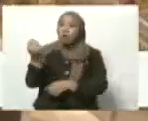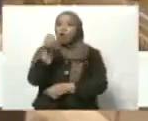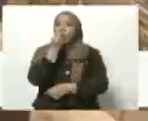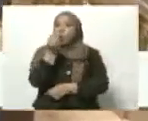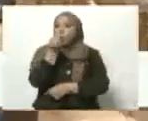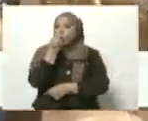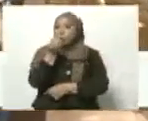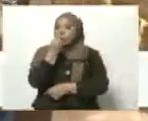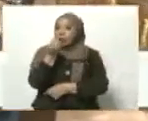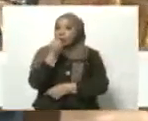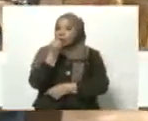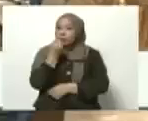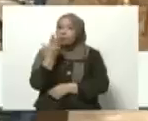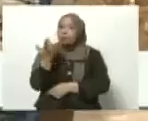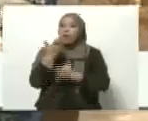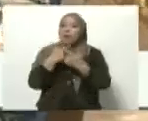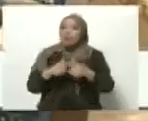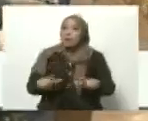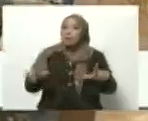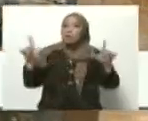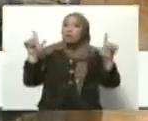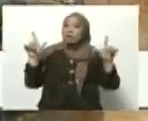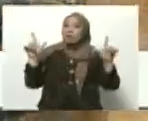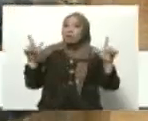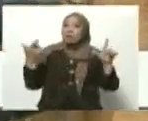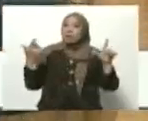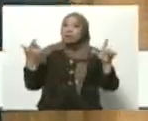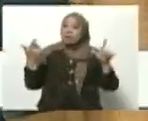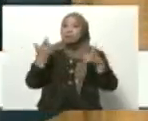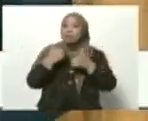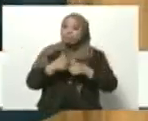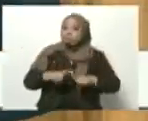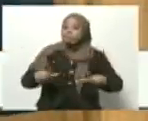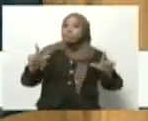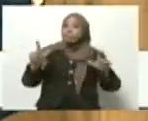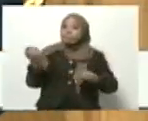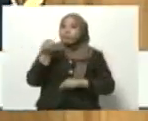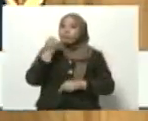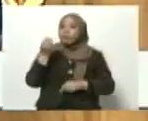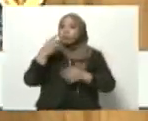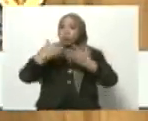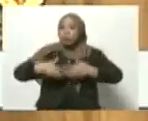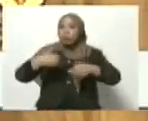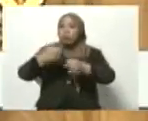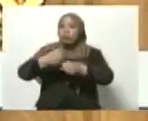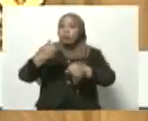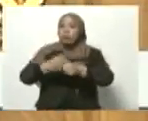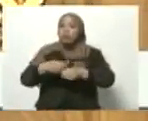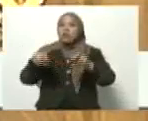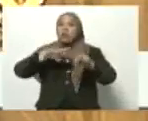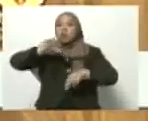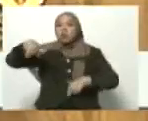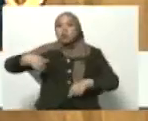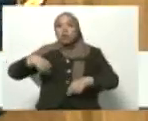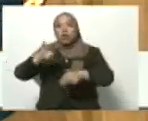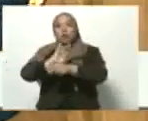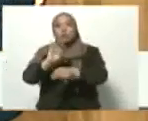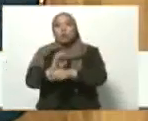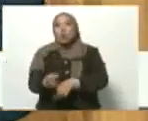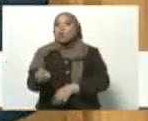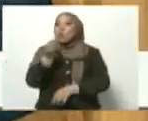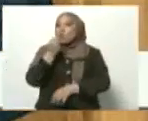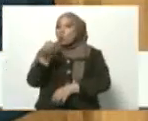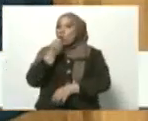en la independencia o autonomía, si no es la independencia absoluta, por lo menos garantizar nuestra seguridad alimentaria,